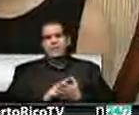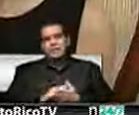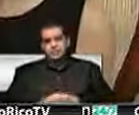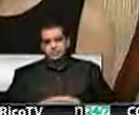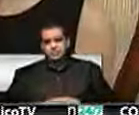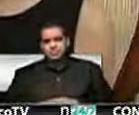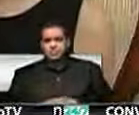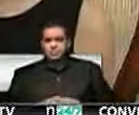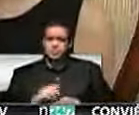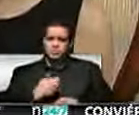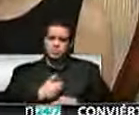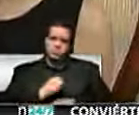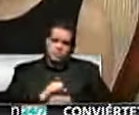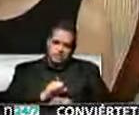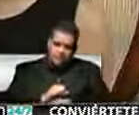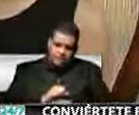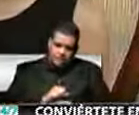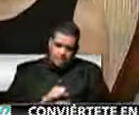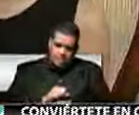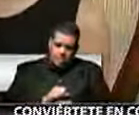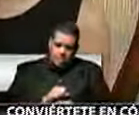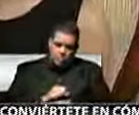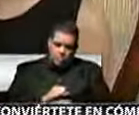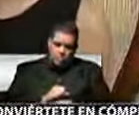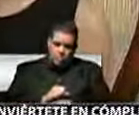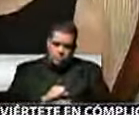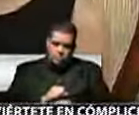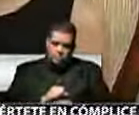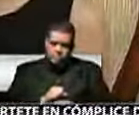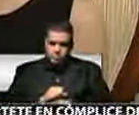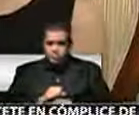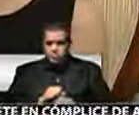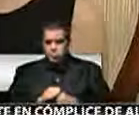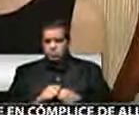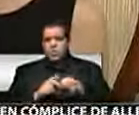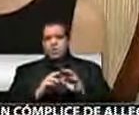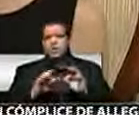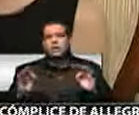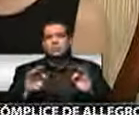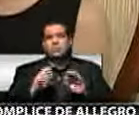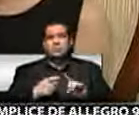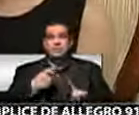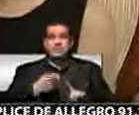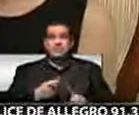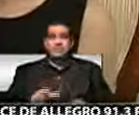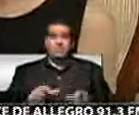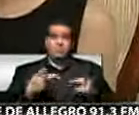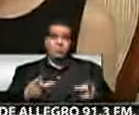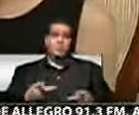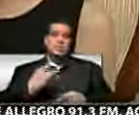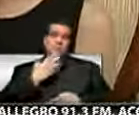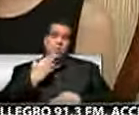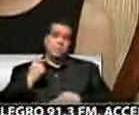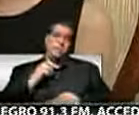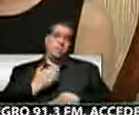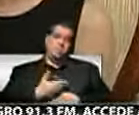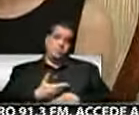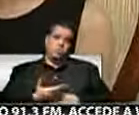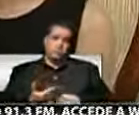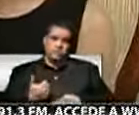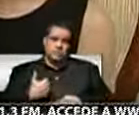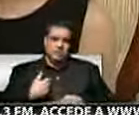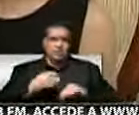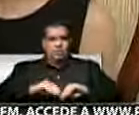piezas legislativas tomando como Punto de partida incluso una oración Mientras más específicas la propuesta mejor velas para nosotros porque tenemos